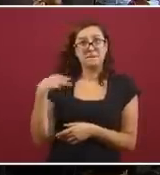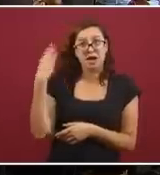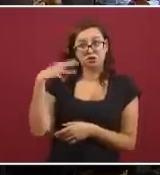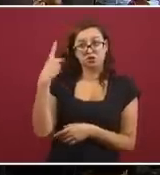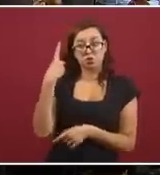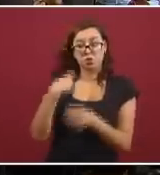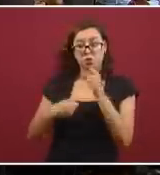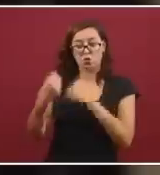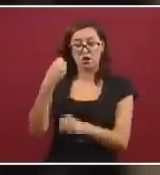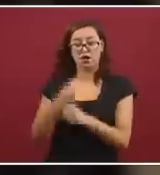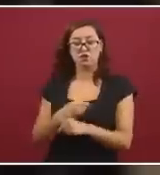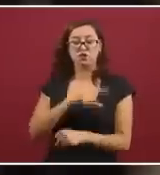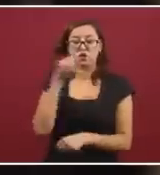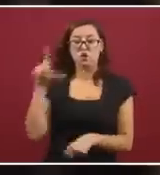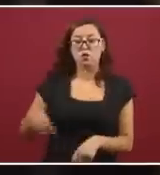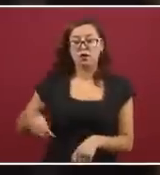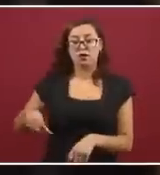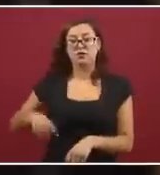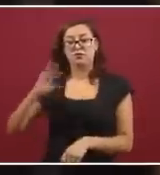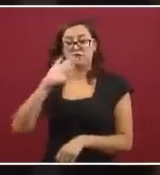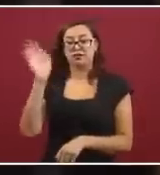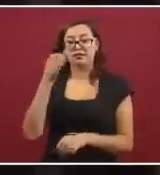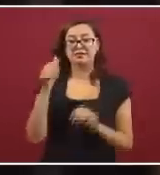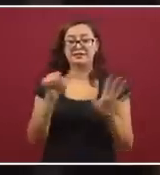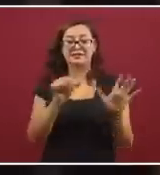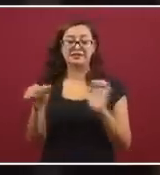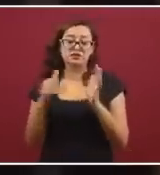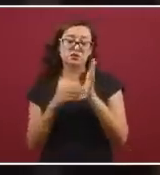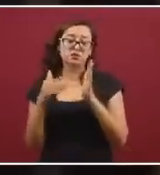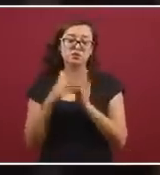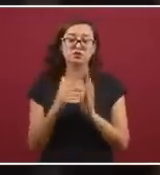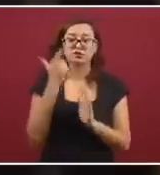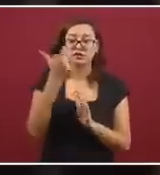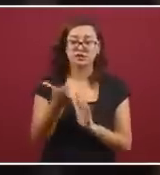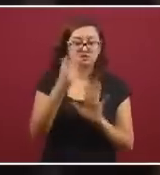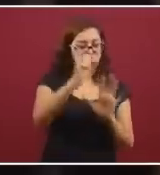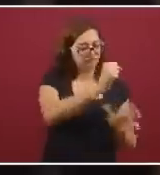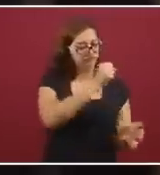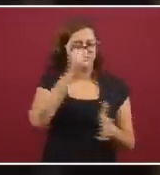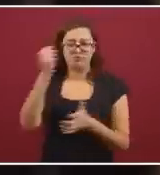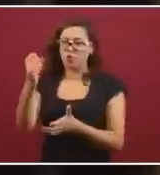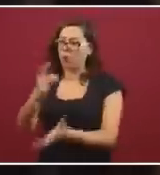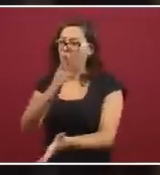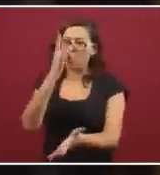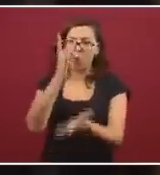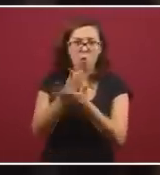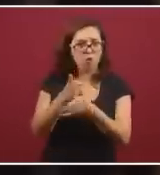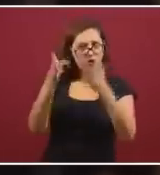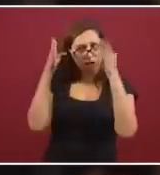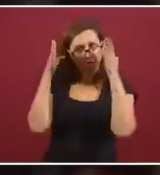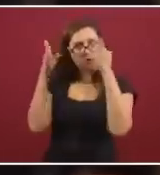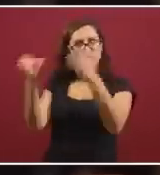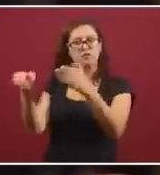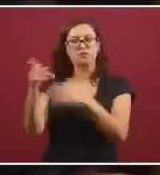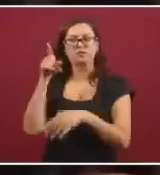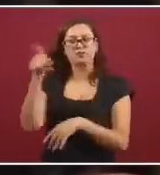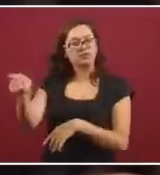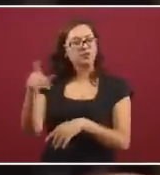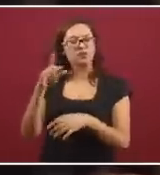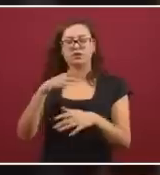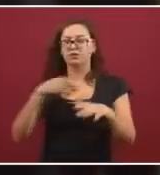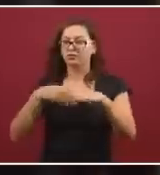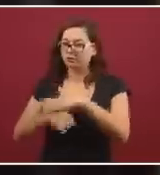millones de pesos que no podían destinarse para ninguna otra otra obra para ningún otro concepto